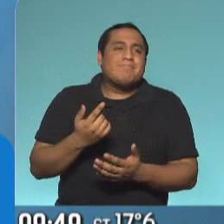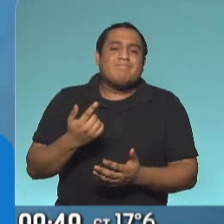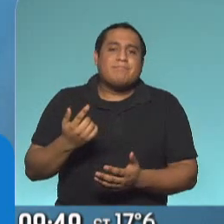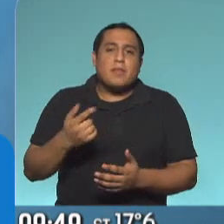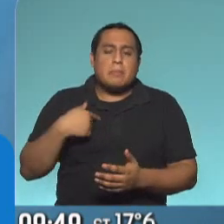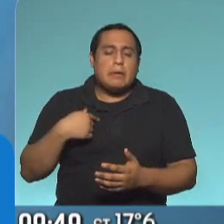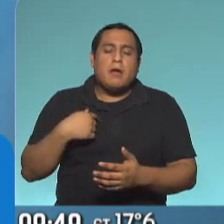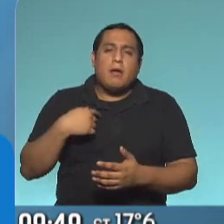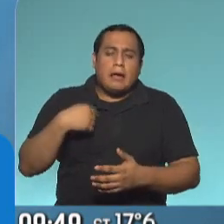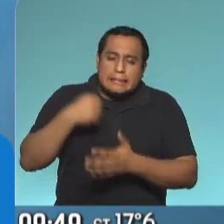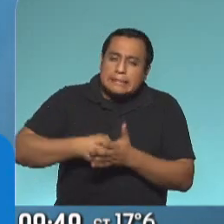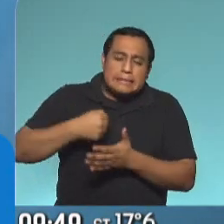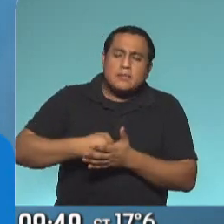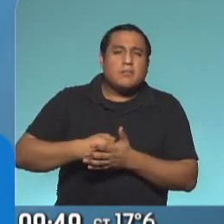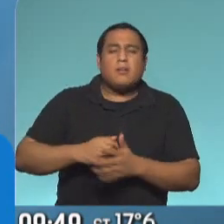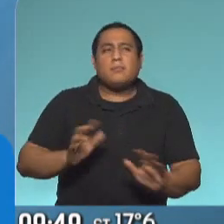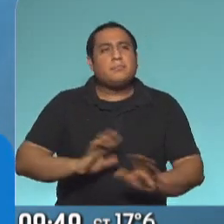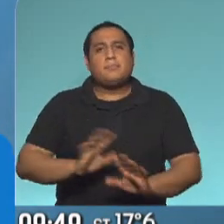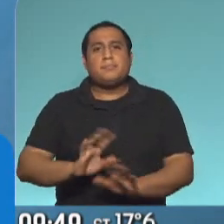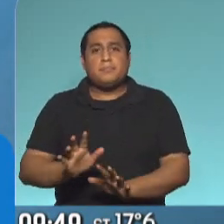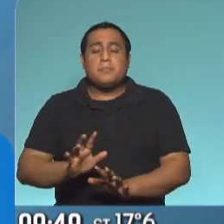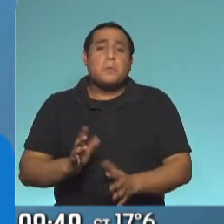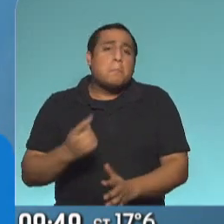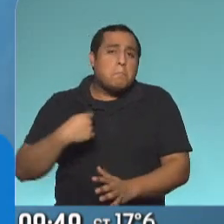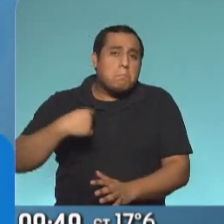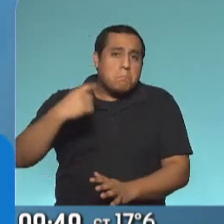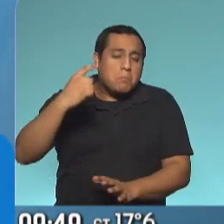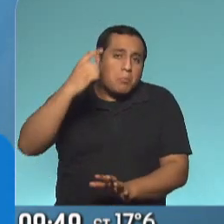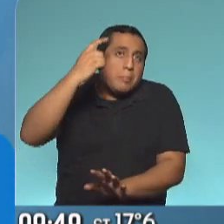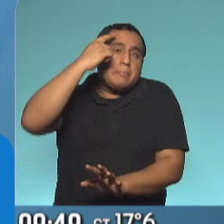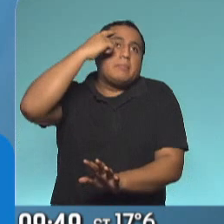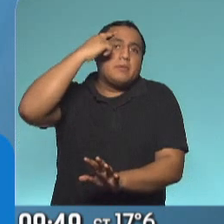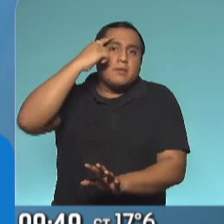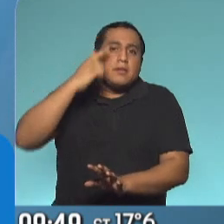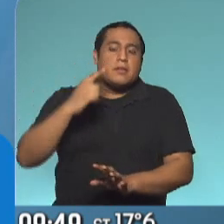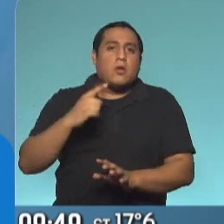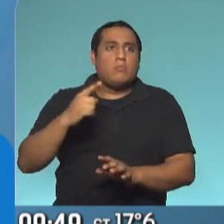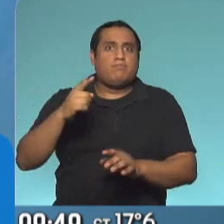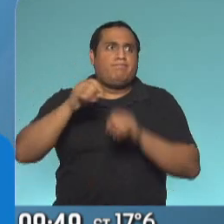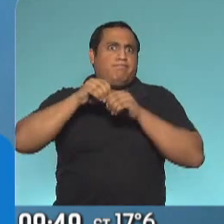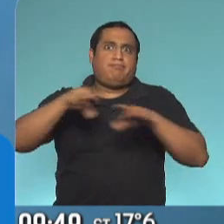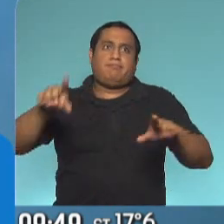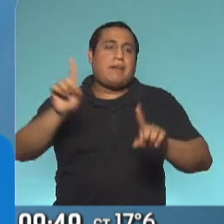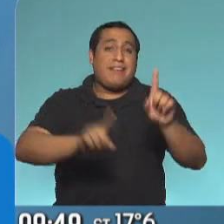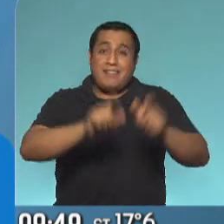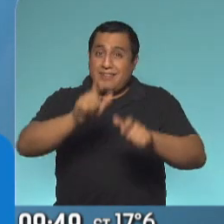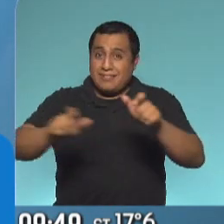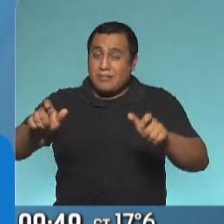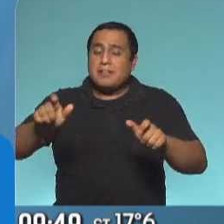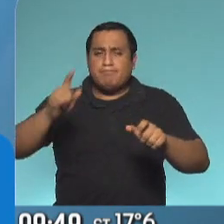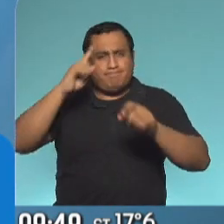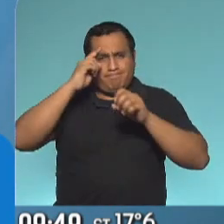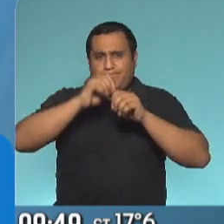la lucha contra la pandemia por ejemplo la idea muy expandida entre algunas de las acciones